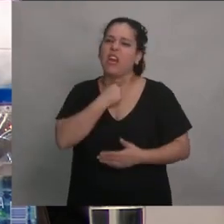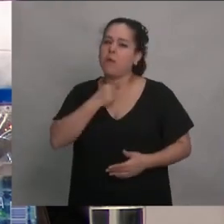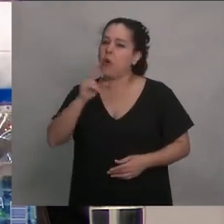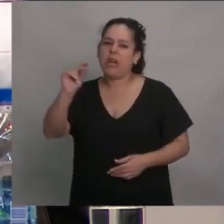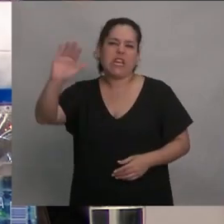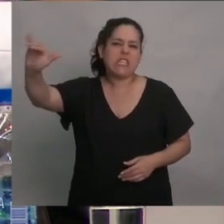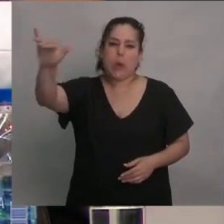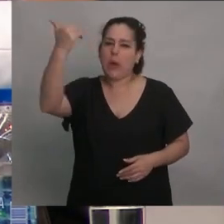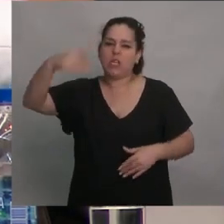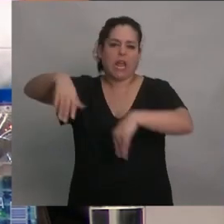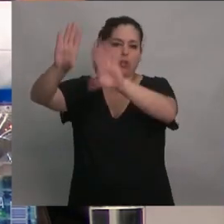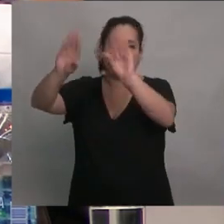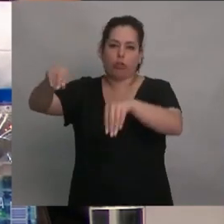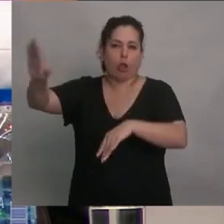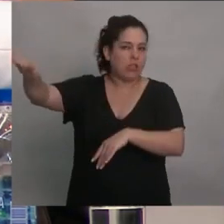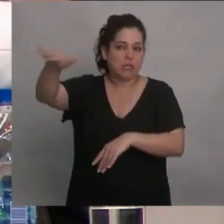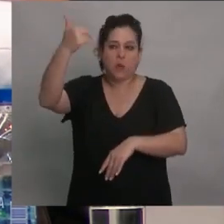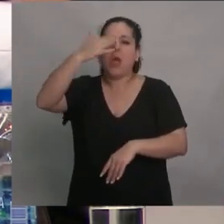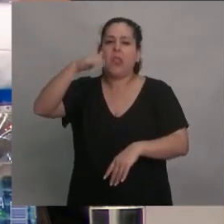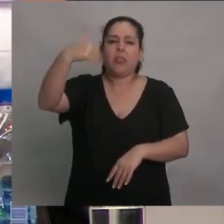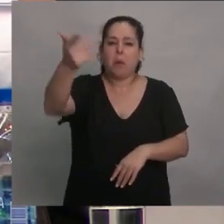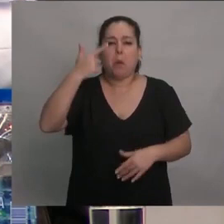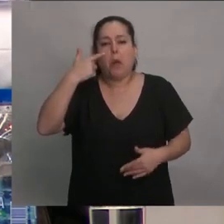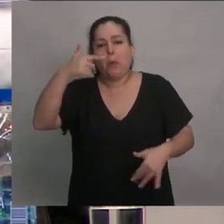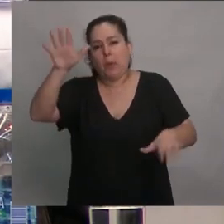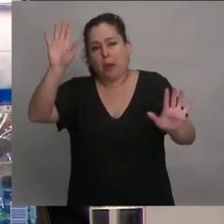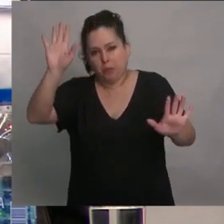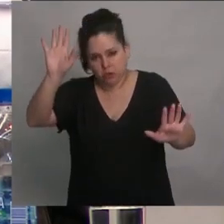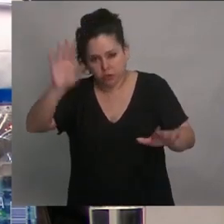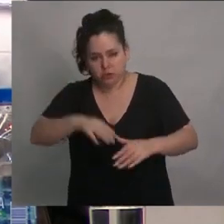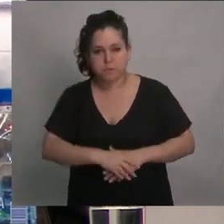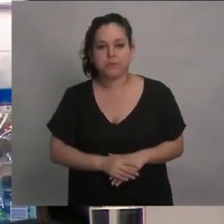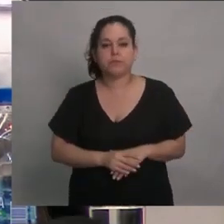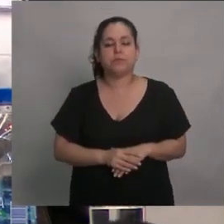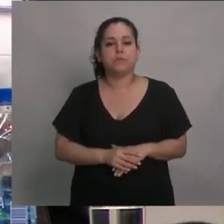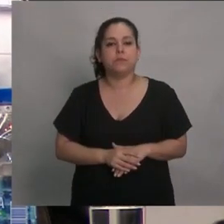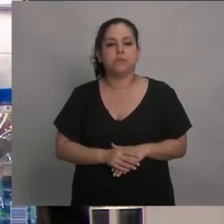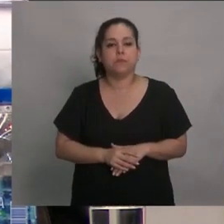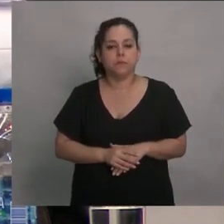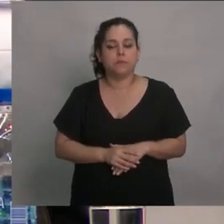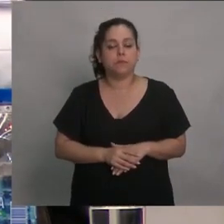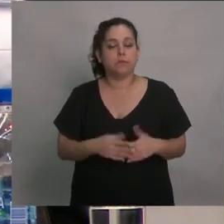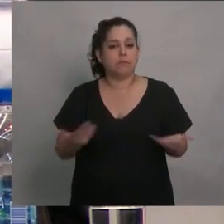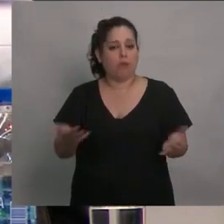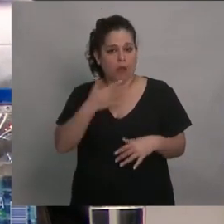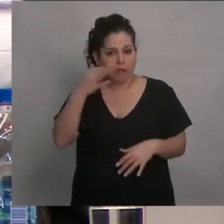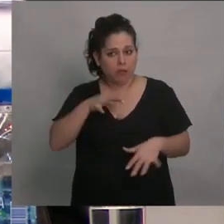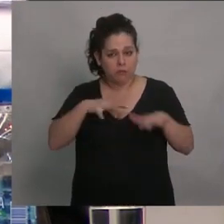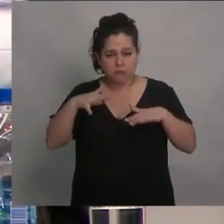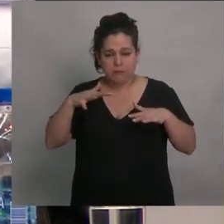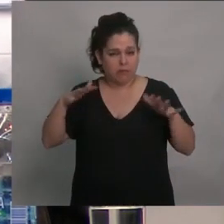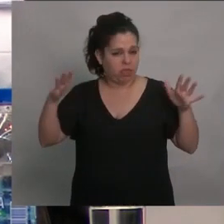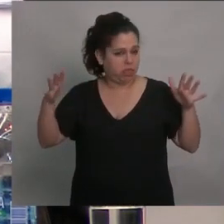todos. Y va a ver qué es lo que hacemos más adelante, ¿no? Entonces, está tan devaluada que los